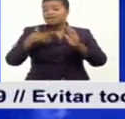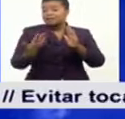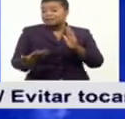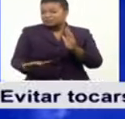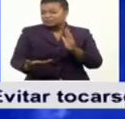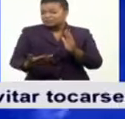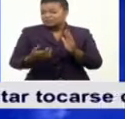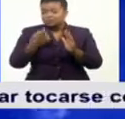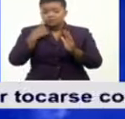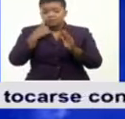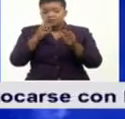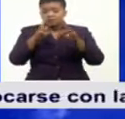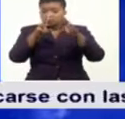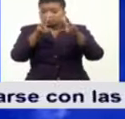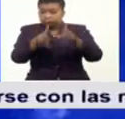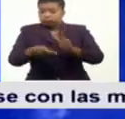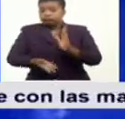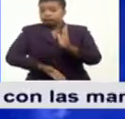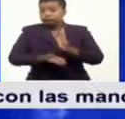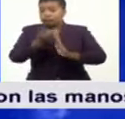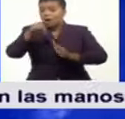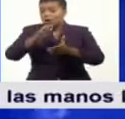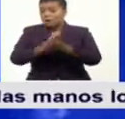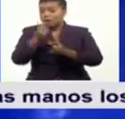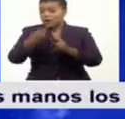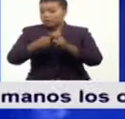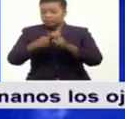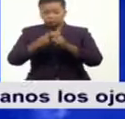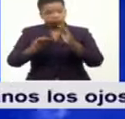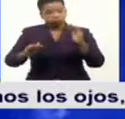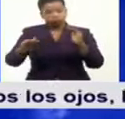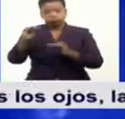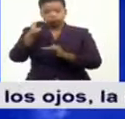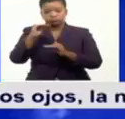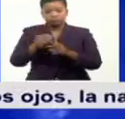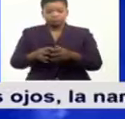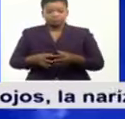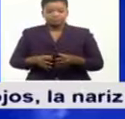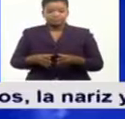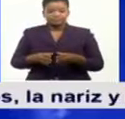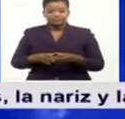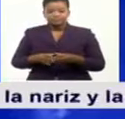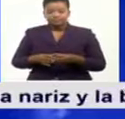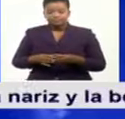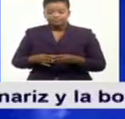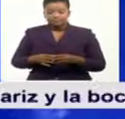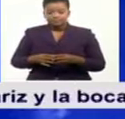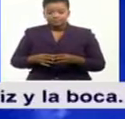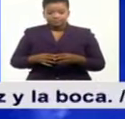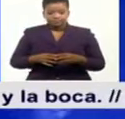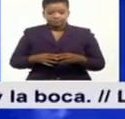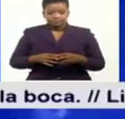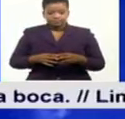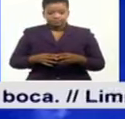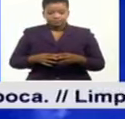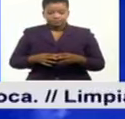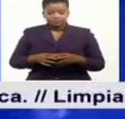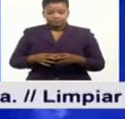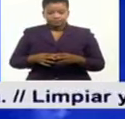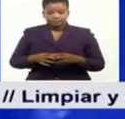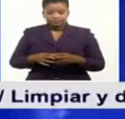cifra y, como es natural, la tasa de incidencia de casos COVID más alta que hemos tenido en nuestro